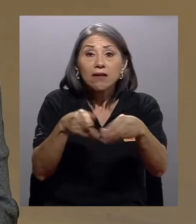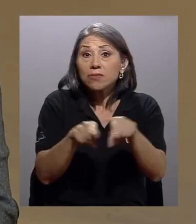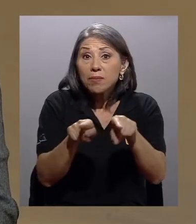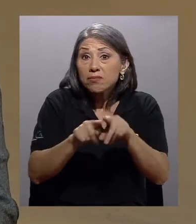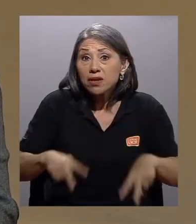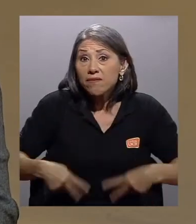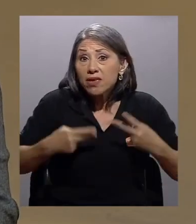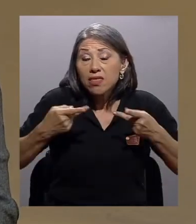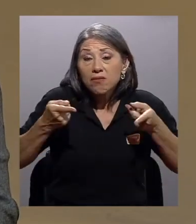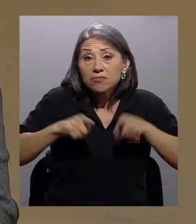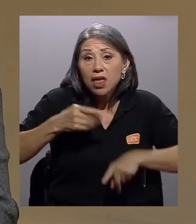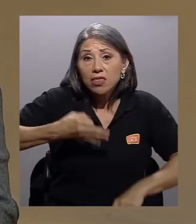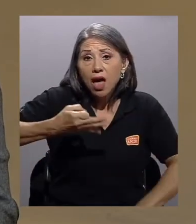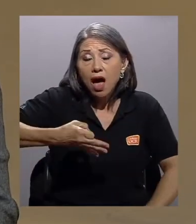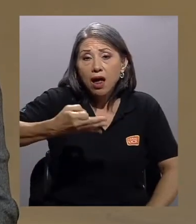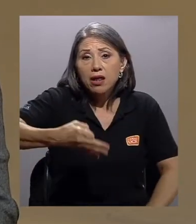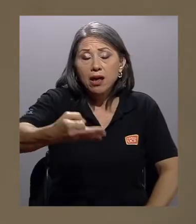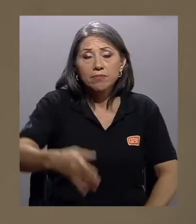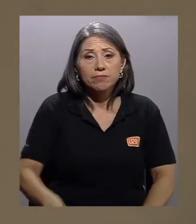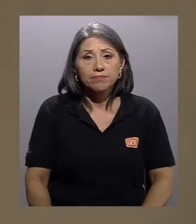que hasta en la vida diaria.